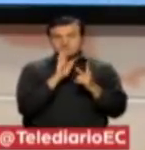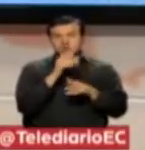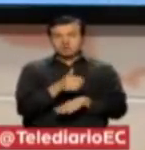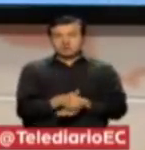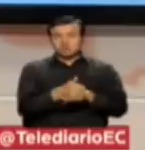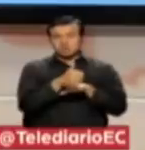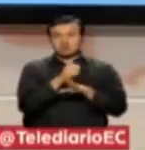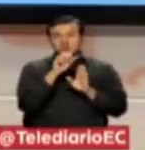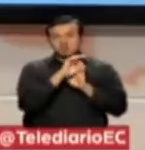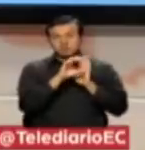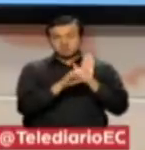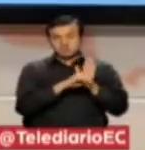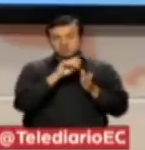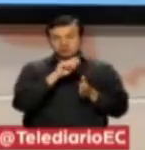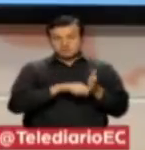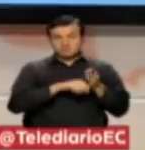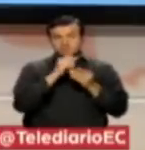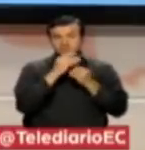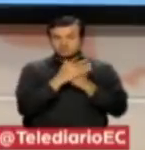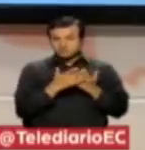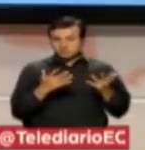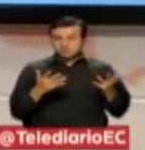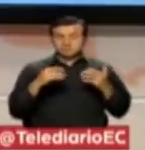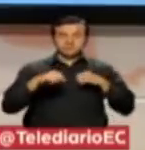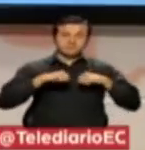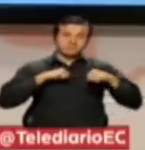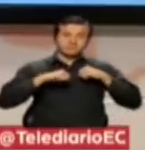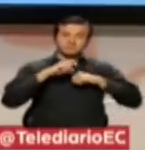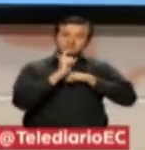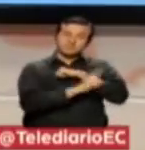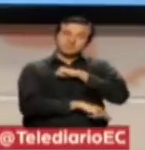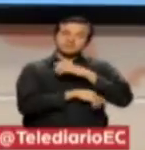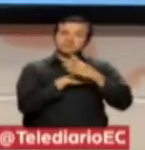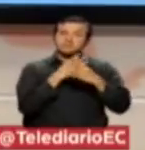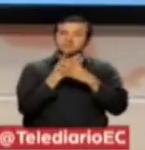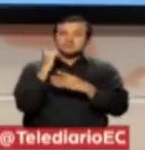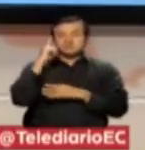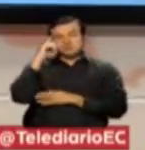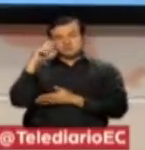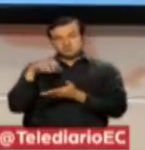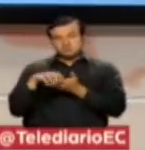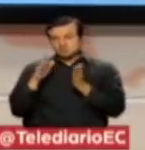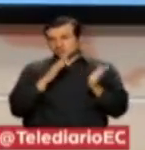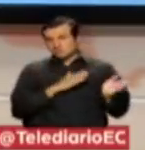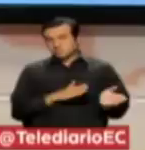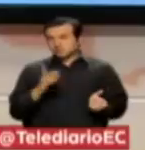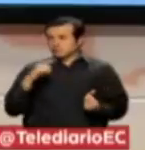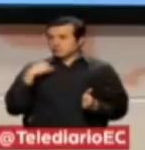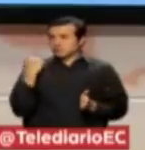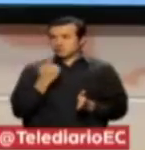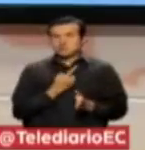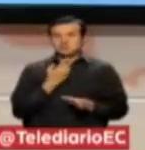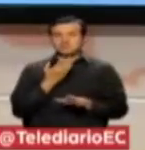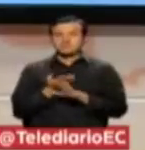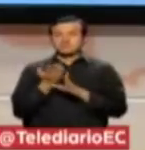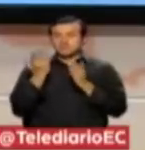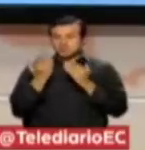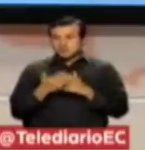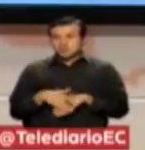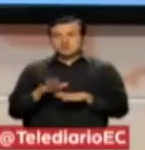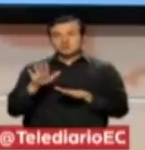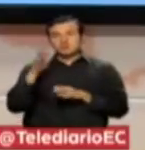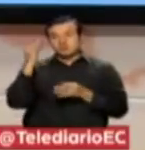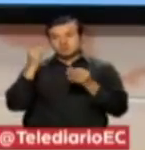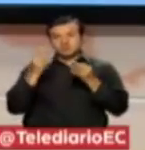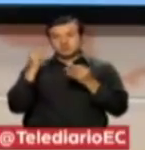autorizados por la Constitución a hacer ciertas diligencias penales. Al gobierno lo que nos corresponde es lo que hacemos. Nosotros llegamos hasta el punto en el que la